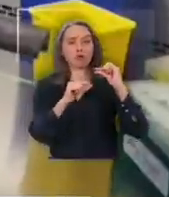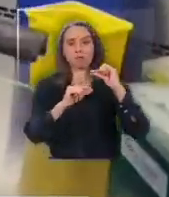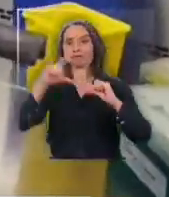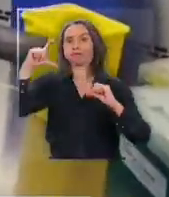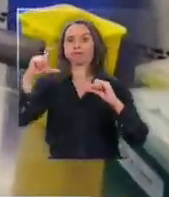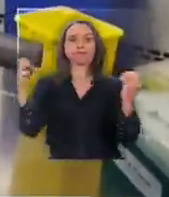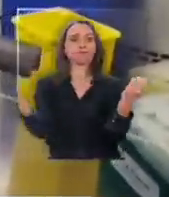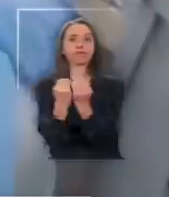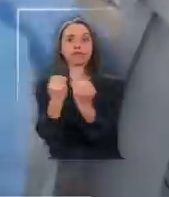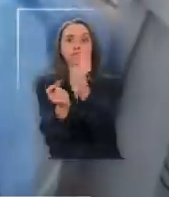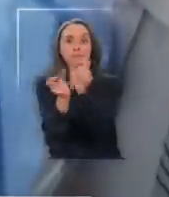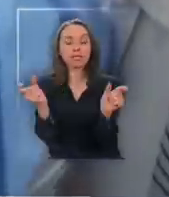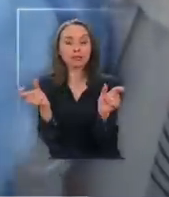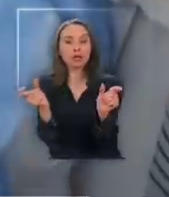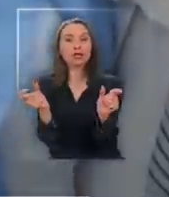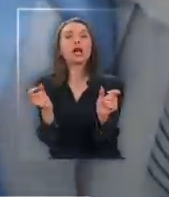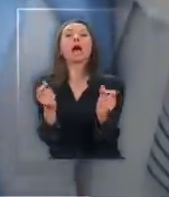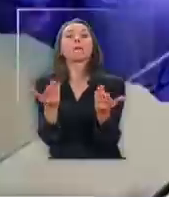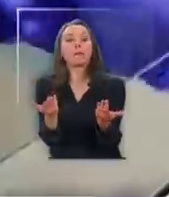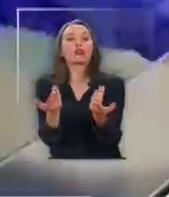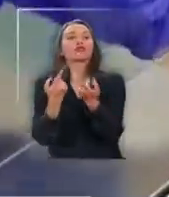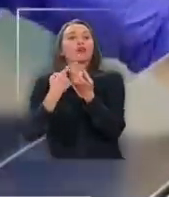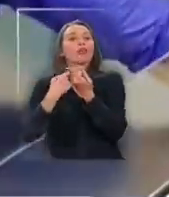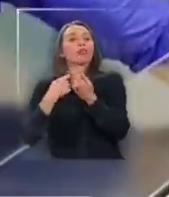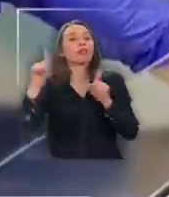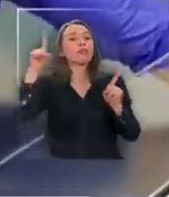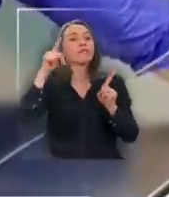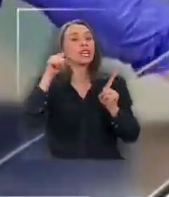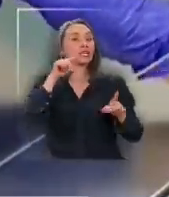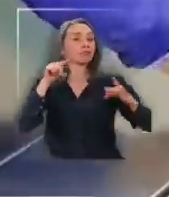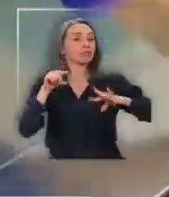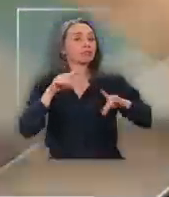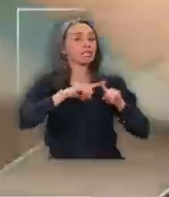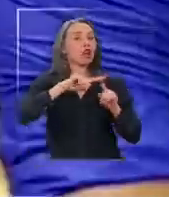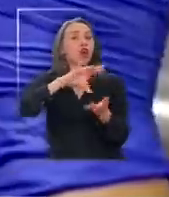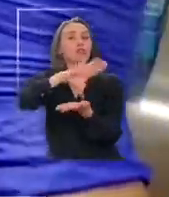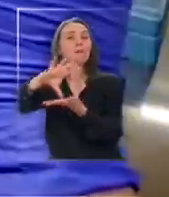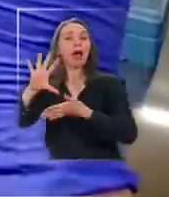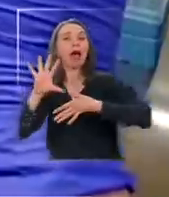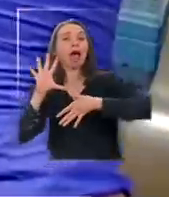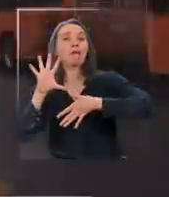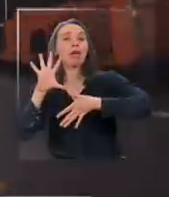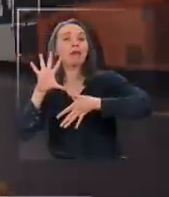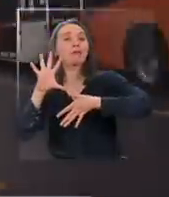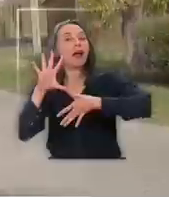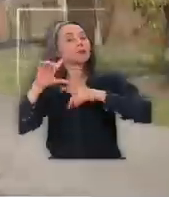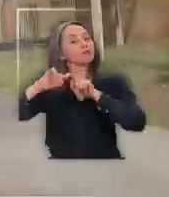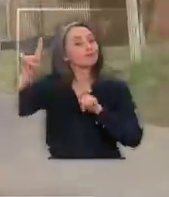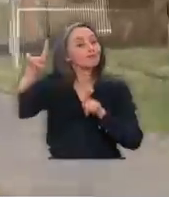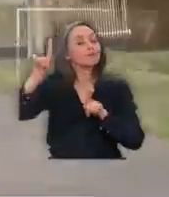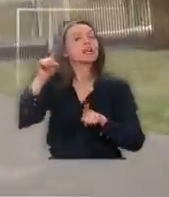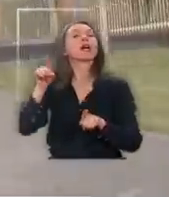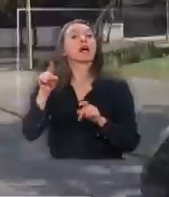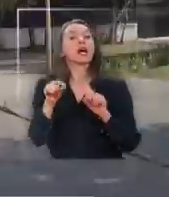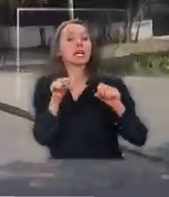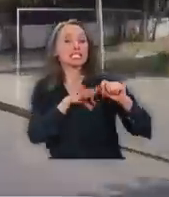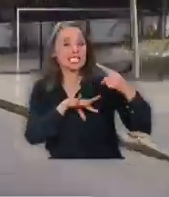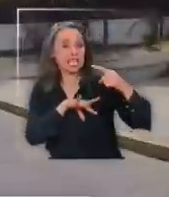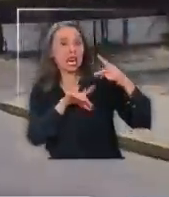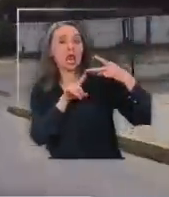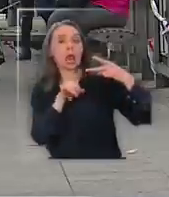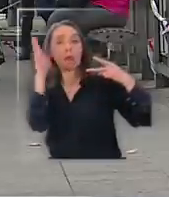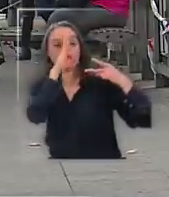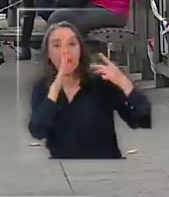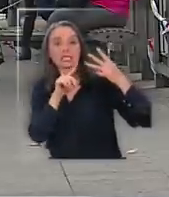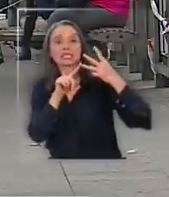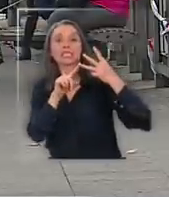por eso se distingue con respecto a otros países de la región, pero junto con Brasil y con